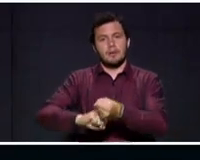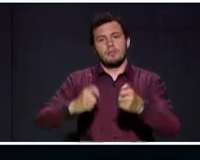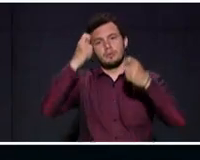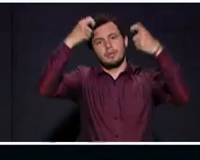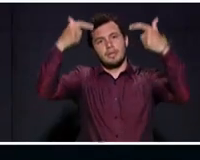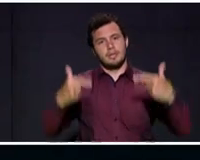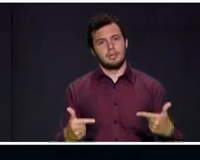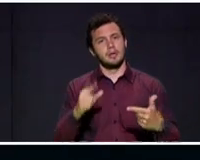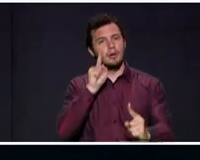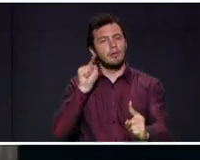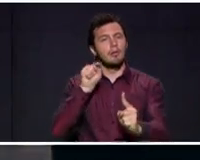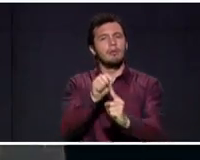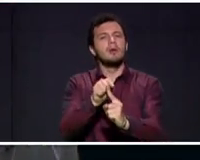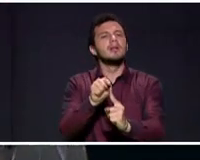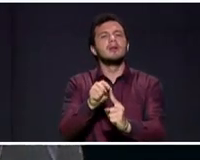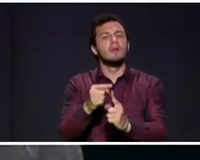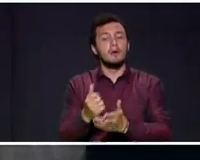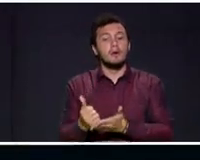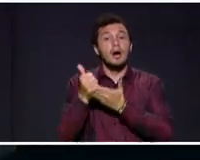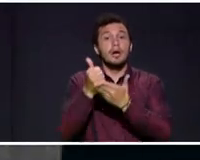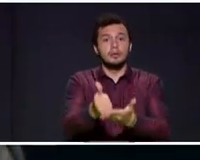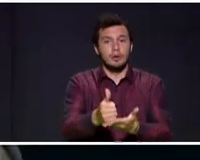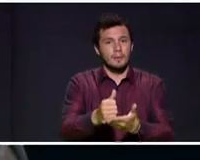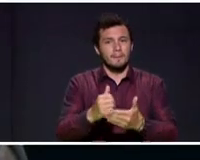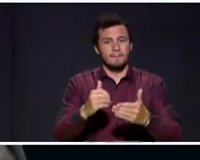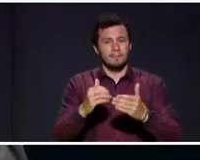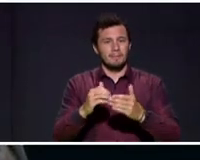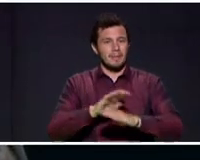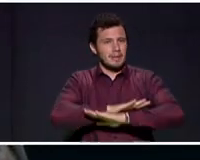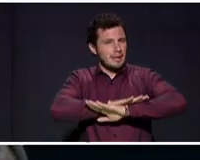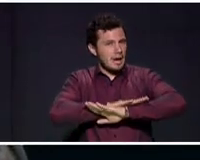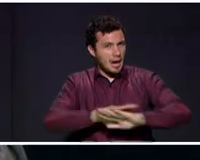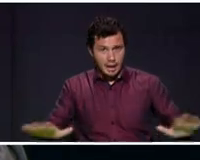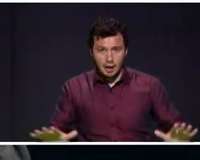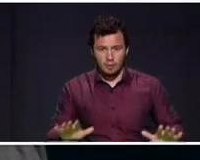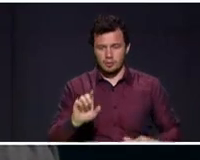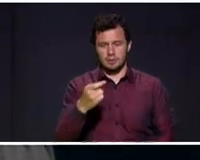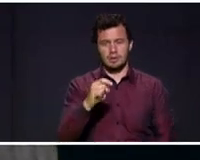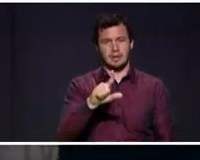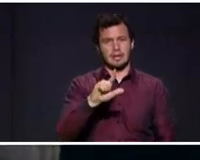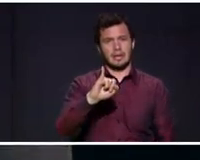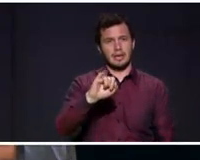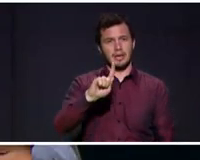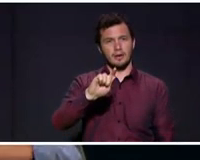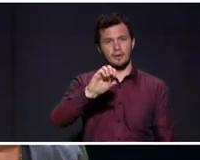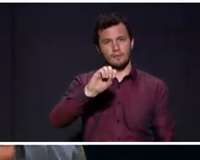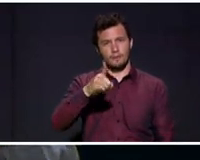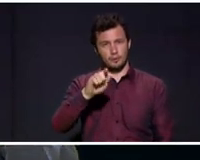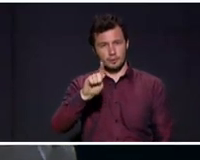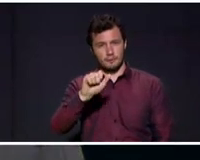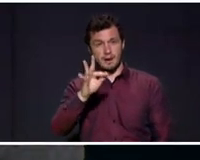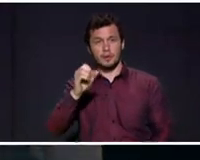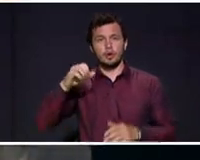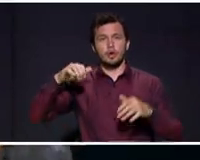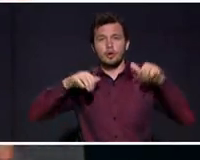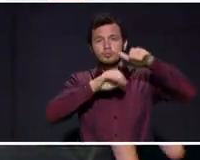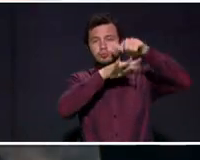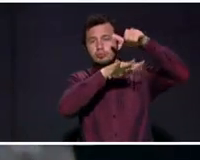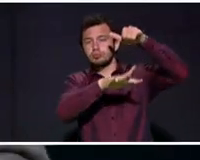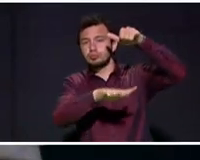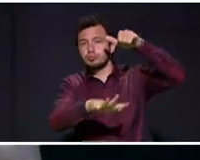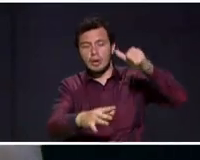erradicar sin glifosato sustituir los cultivos y generar nuevos modelos de desarrollo que nos permitan que los